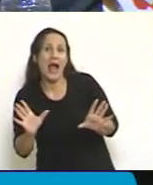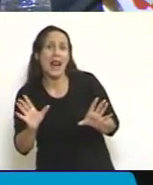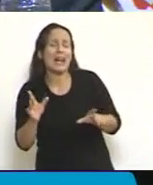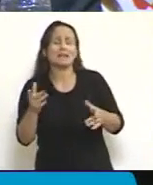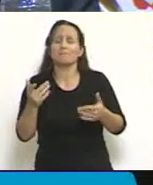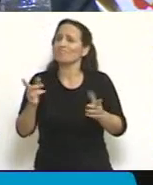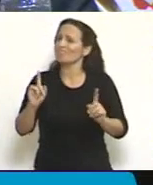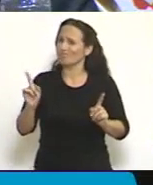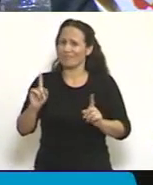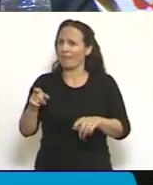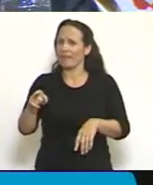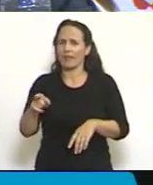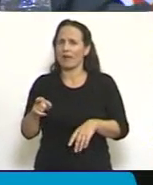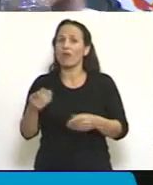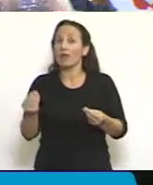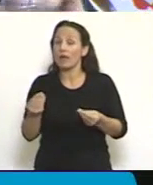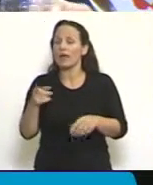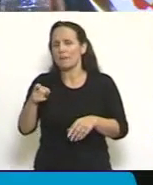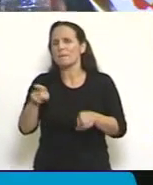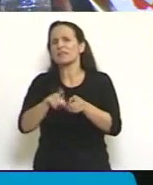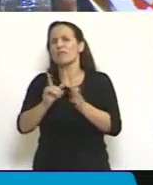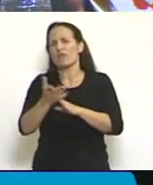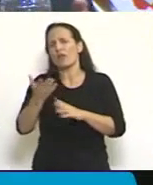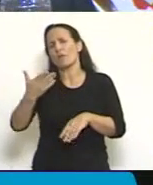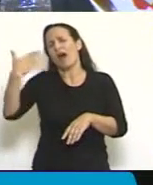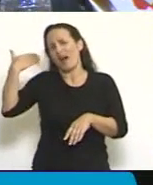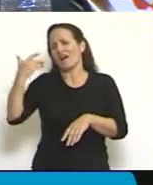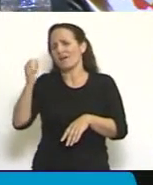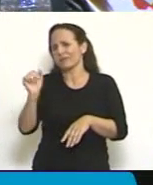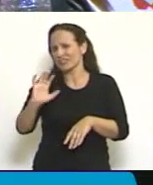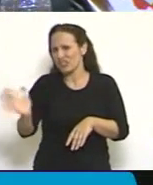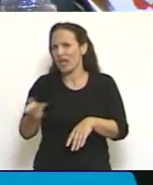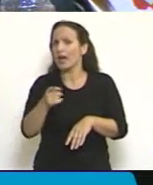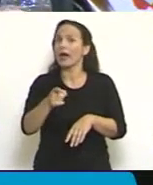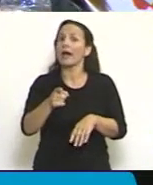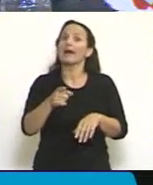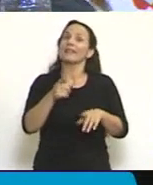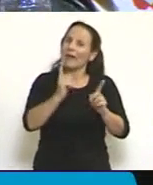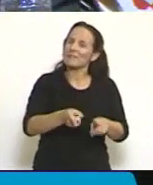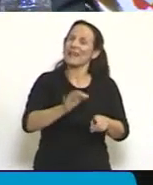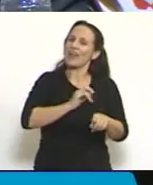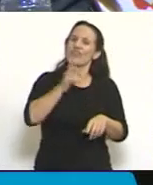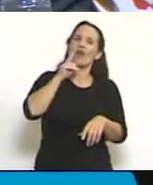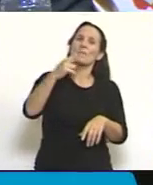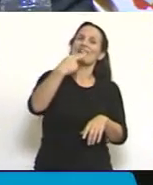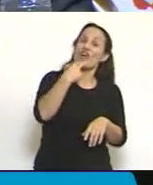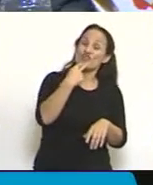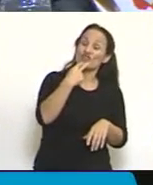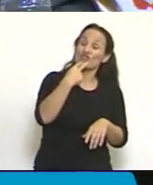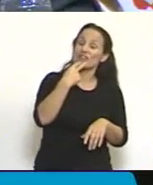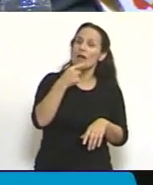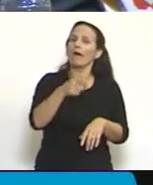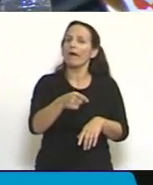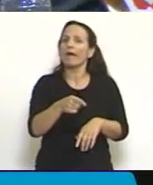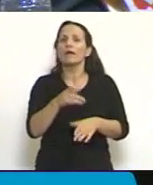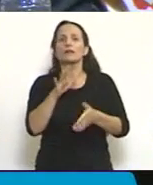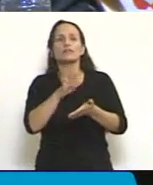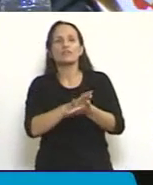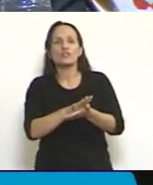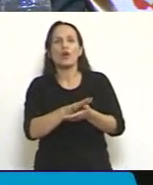los mecanismos para que el gobierno tenga presupuesto, y si no hubo presupuesto fue precisamente porque el Poder Ejecutivo